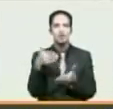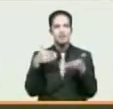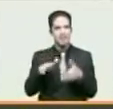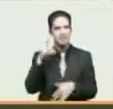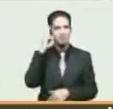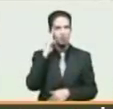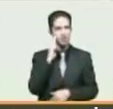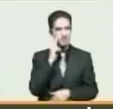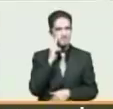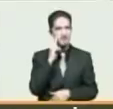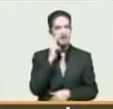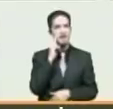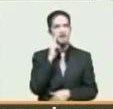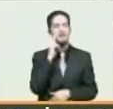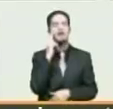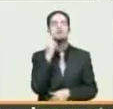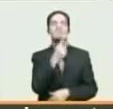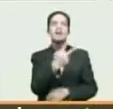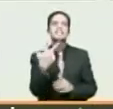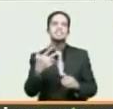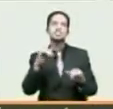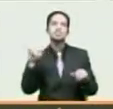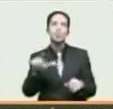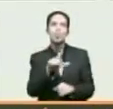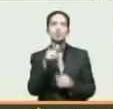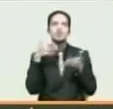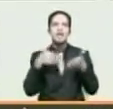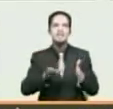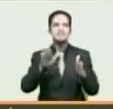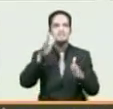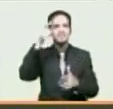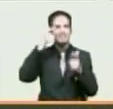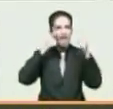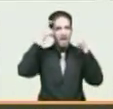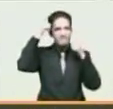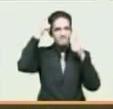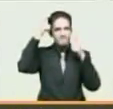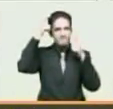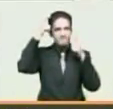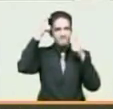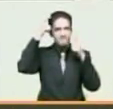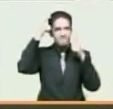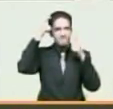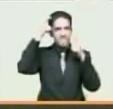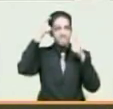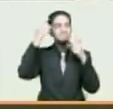Bolívar, 28 de julio nació Chávez. Miren